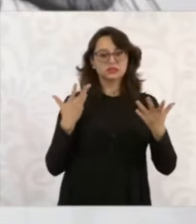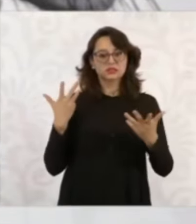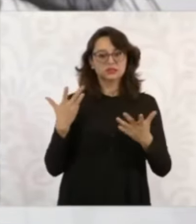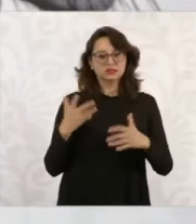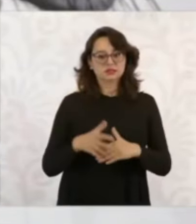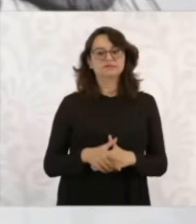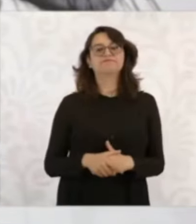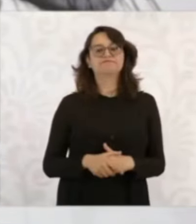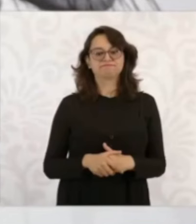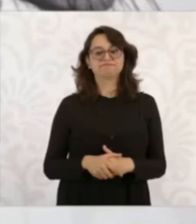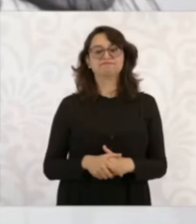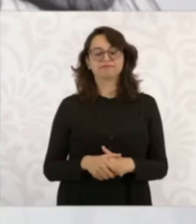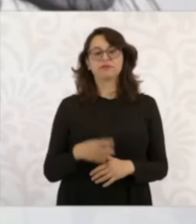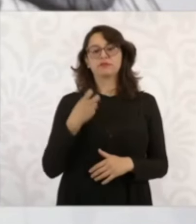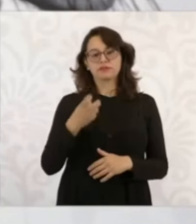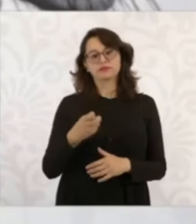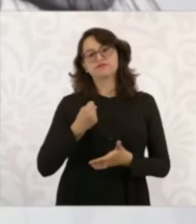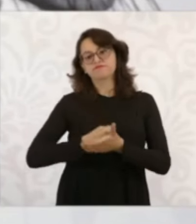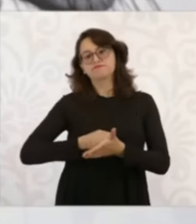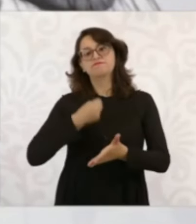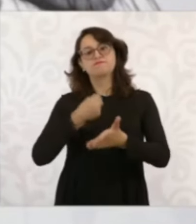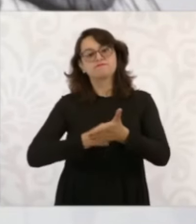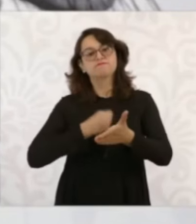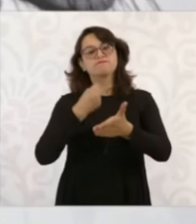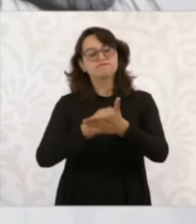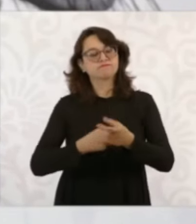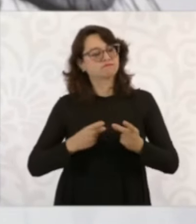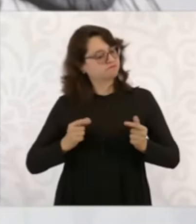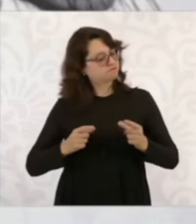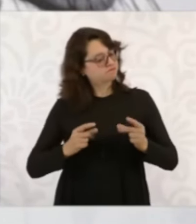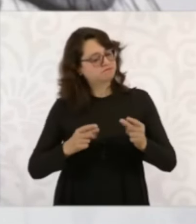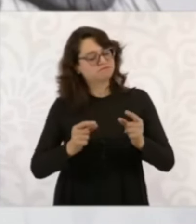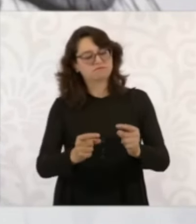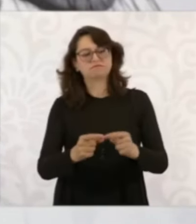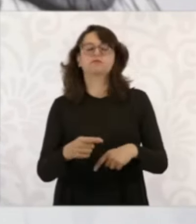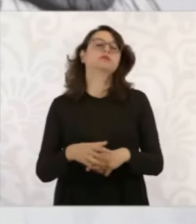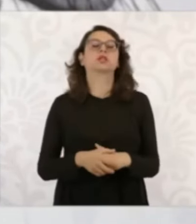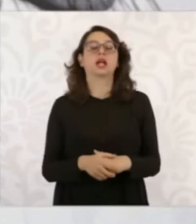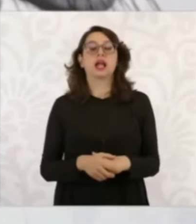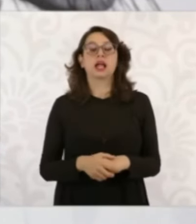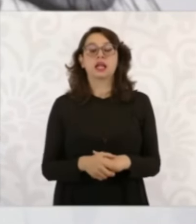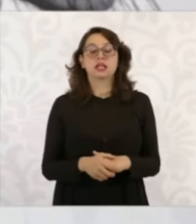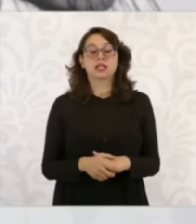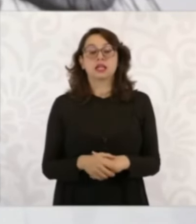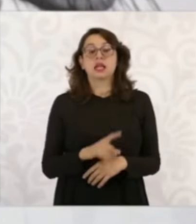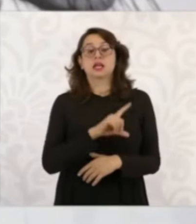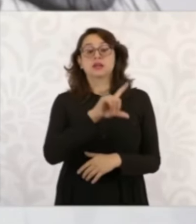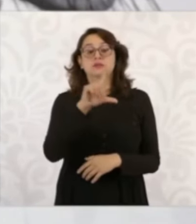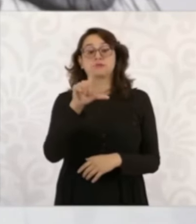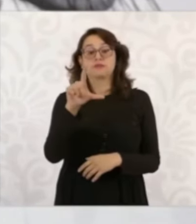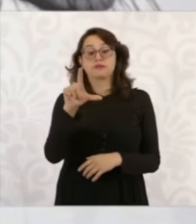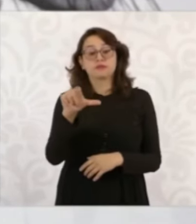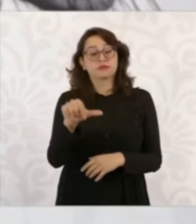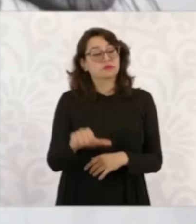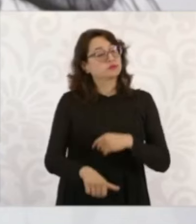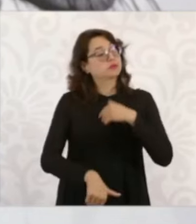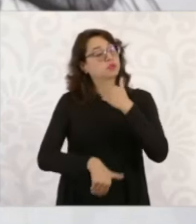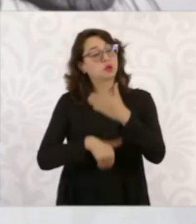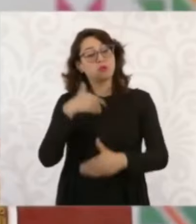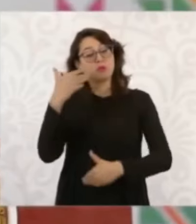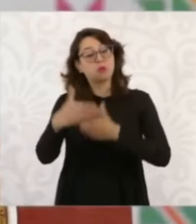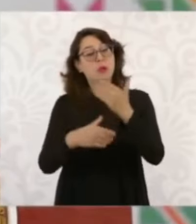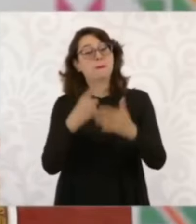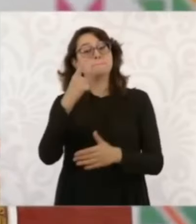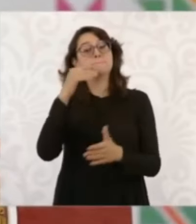ahí pues participamos en varios movimientos estudiantiles. El más importante de todos se dio muchos años después, que fue